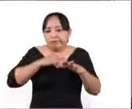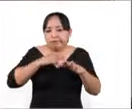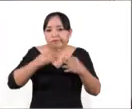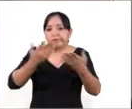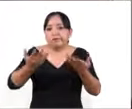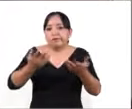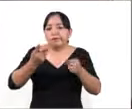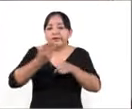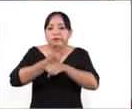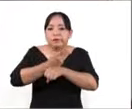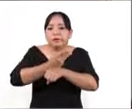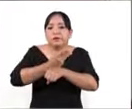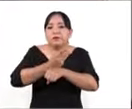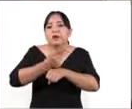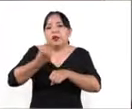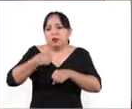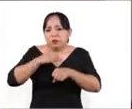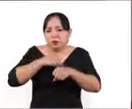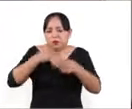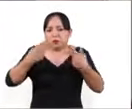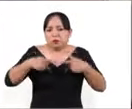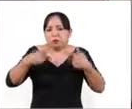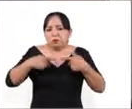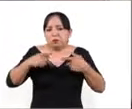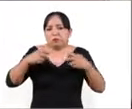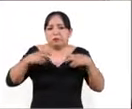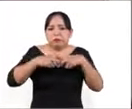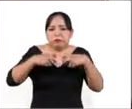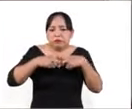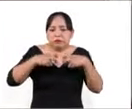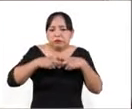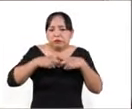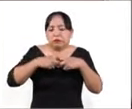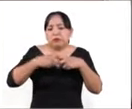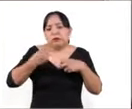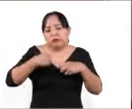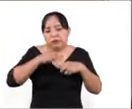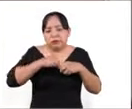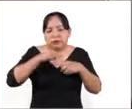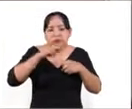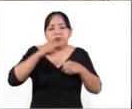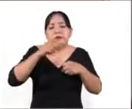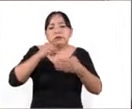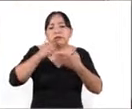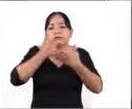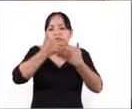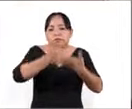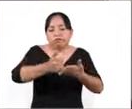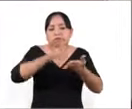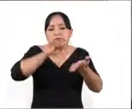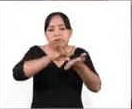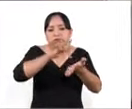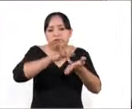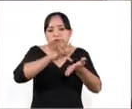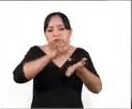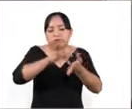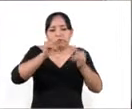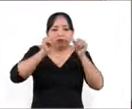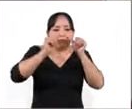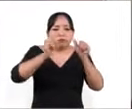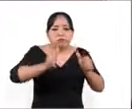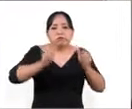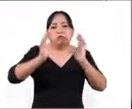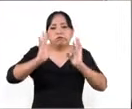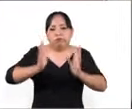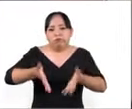son reportes de crisis nerviosas ya atendidas de igual manera por ERUM y por la Alcaldía Benito Juárez. De igual manera,